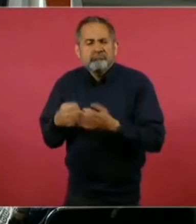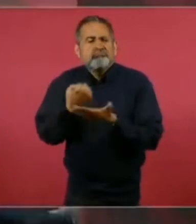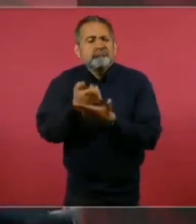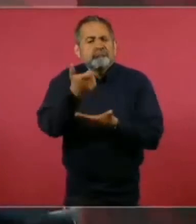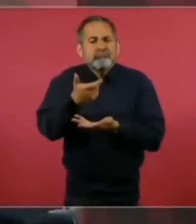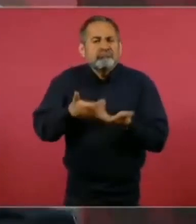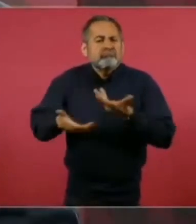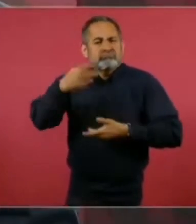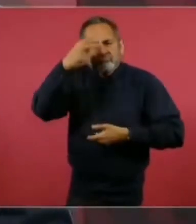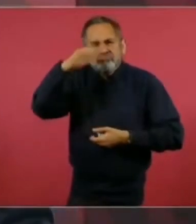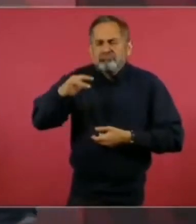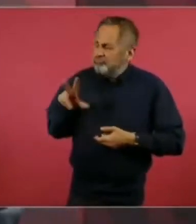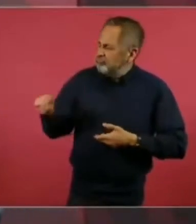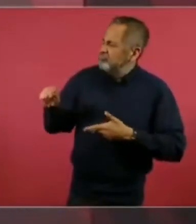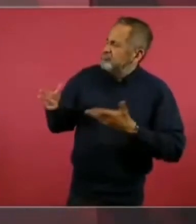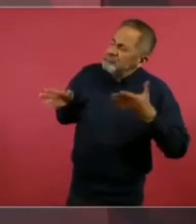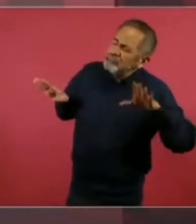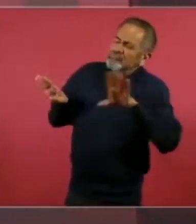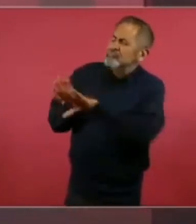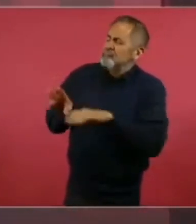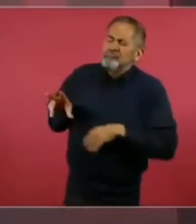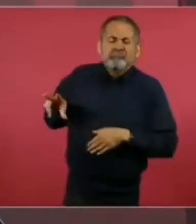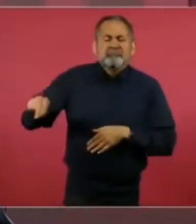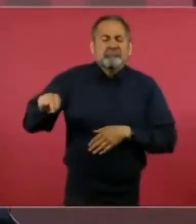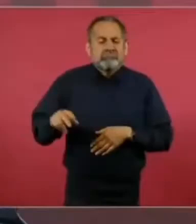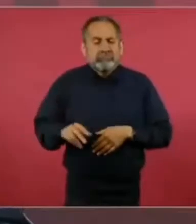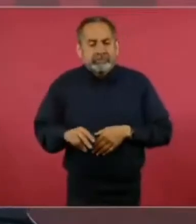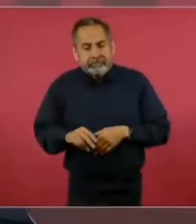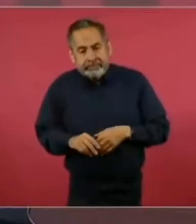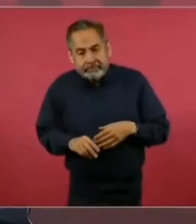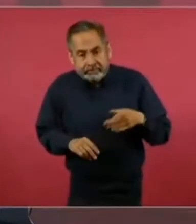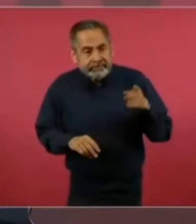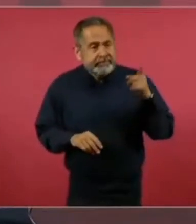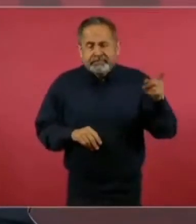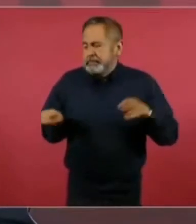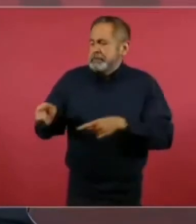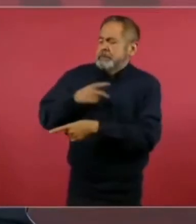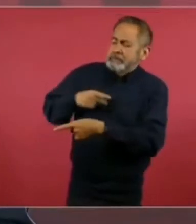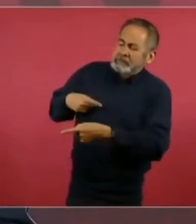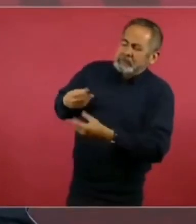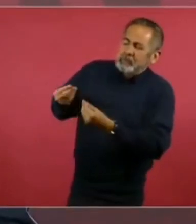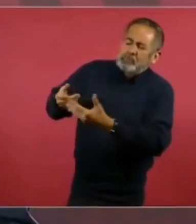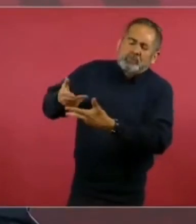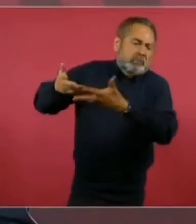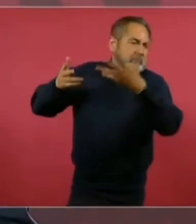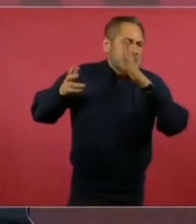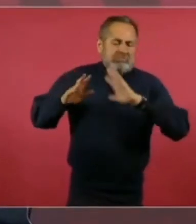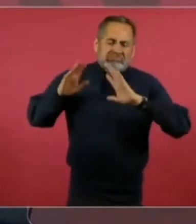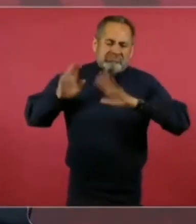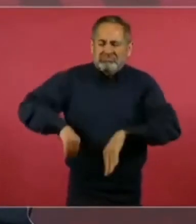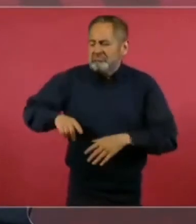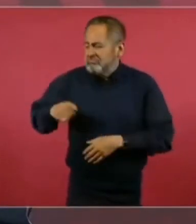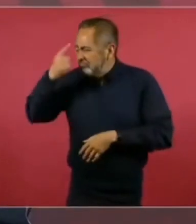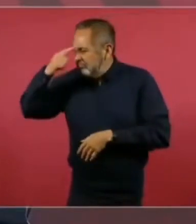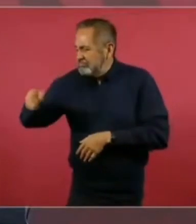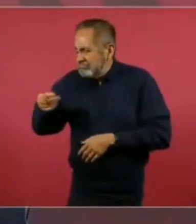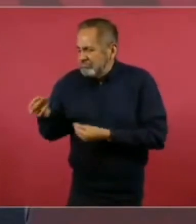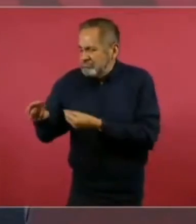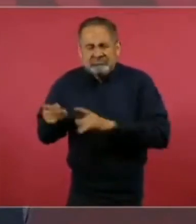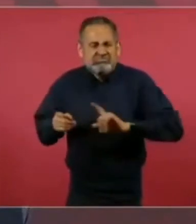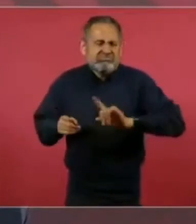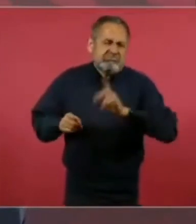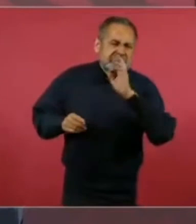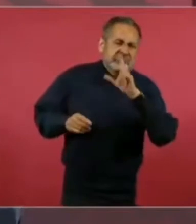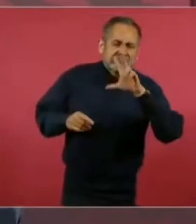México. Hablaba de que eran deficitarios con relación a México, que